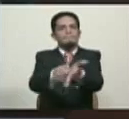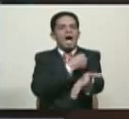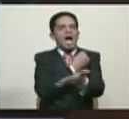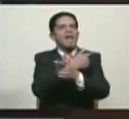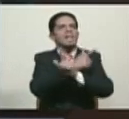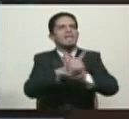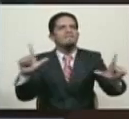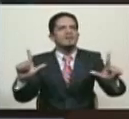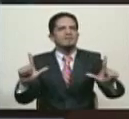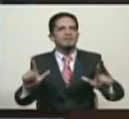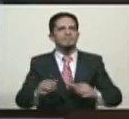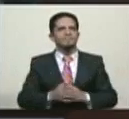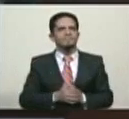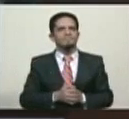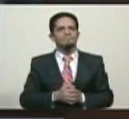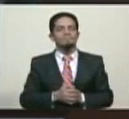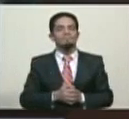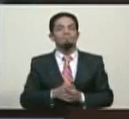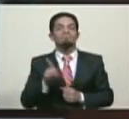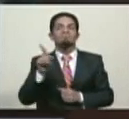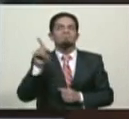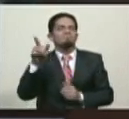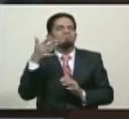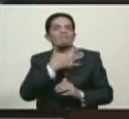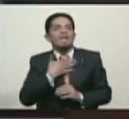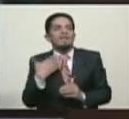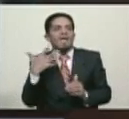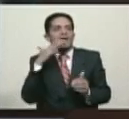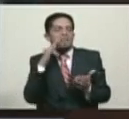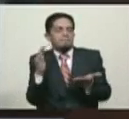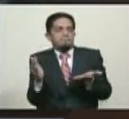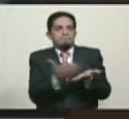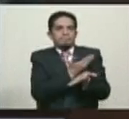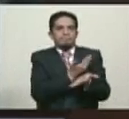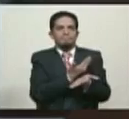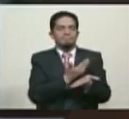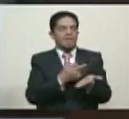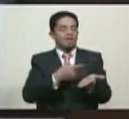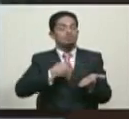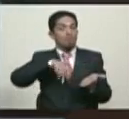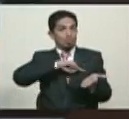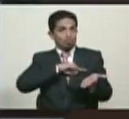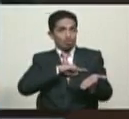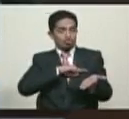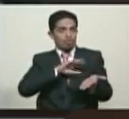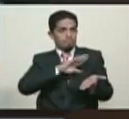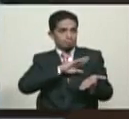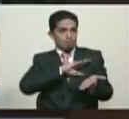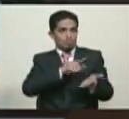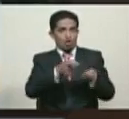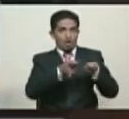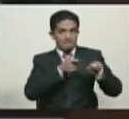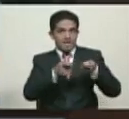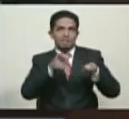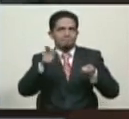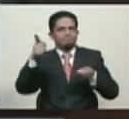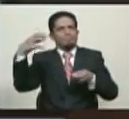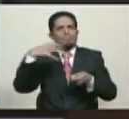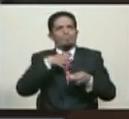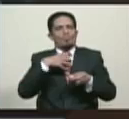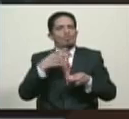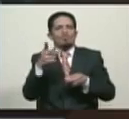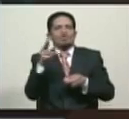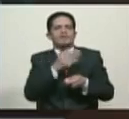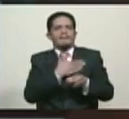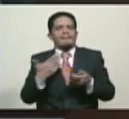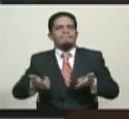libertad. Quieren arrebatarnos la oportunidad de dirigir nuestro propio destino. Vemos con